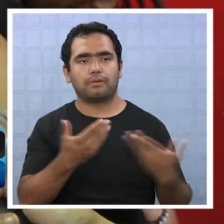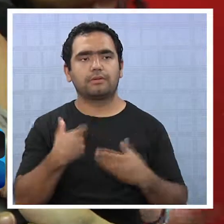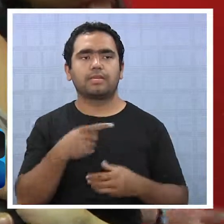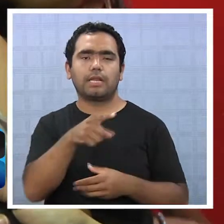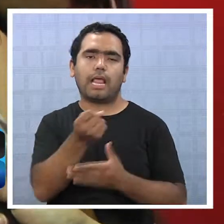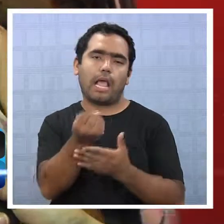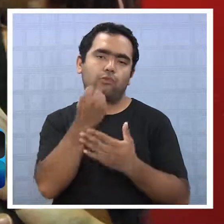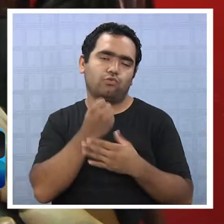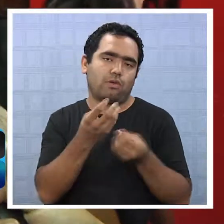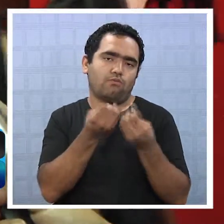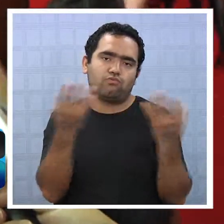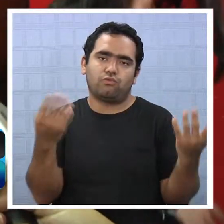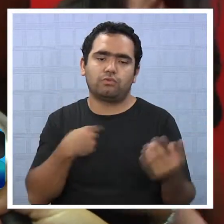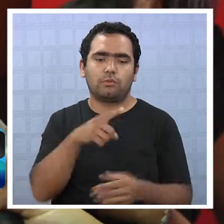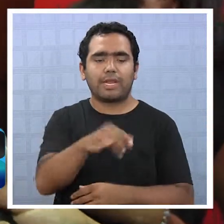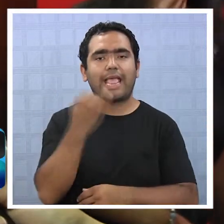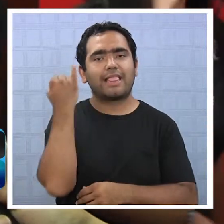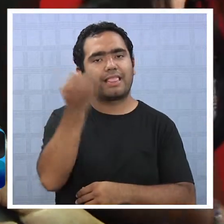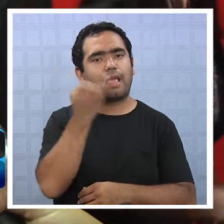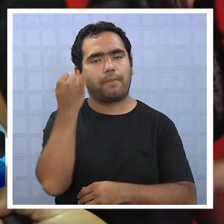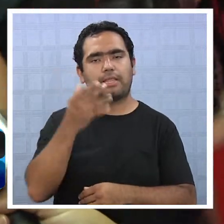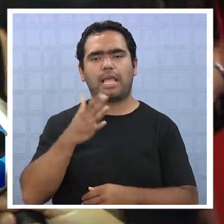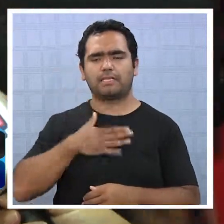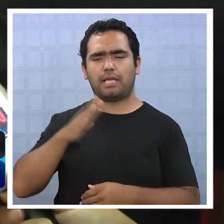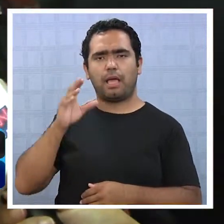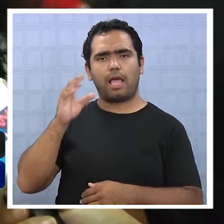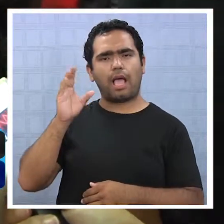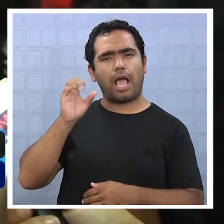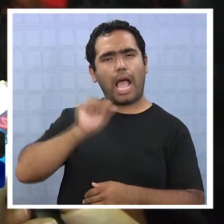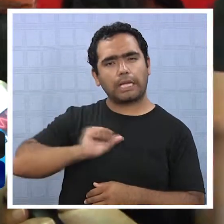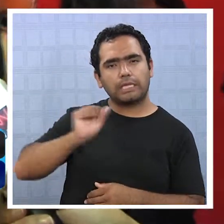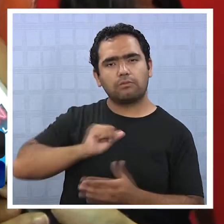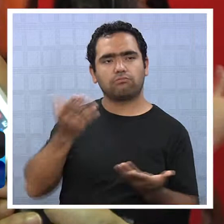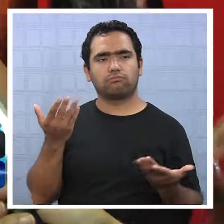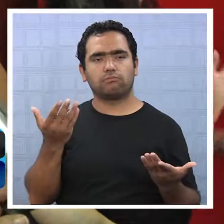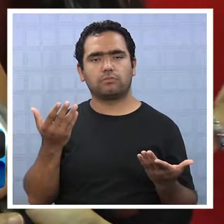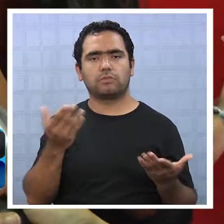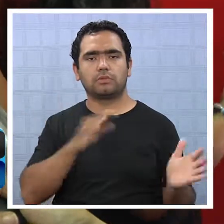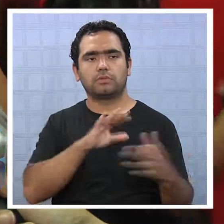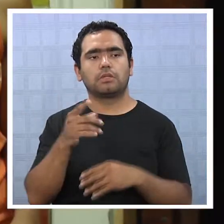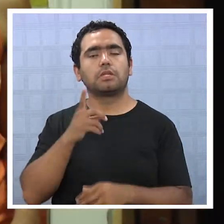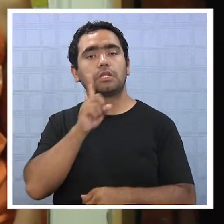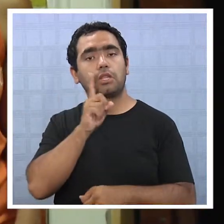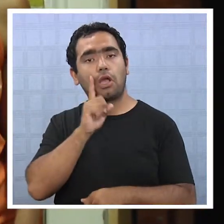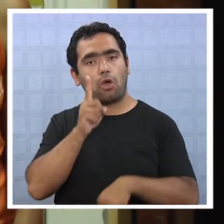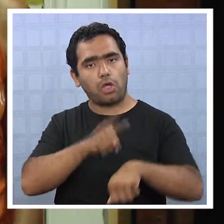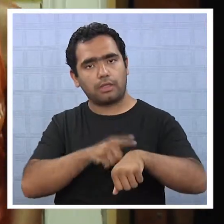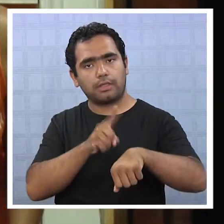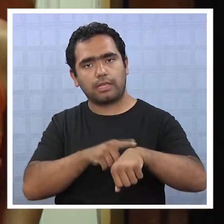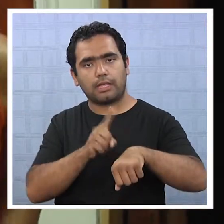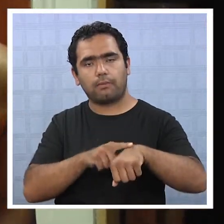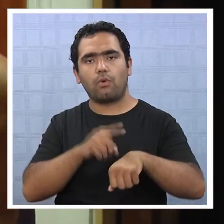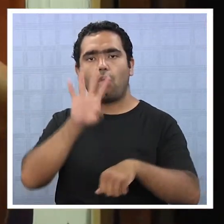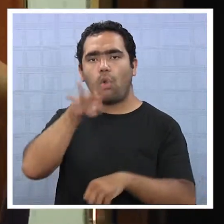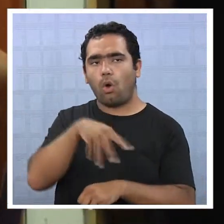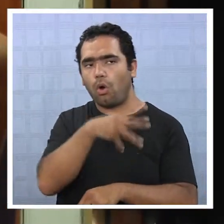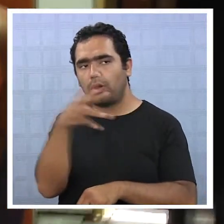niños y les sirve mucho su independencia, personalidad. Eso es bueno para ellos. Tengo un